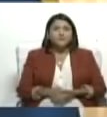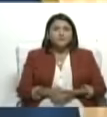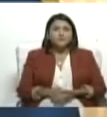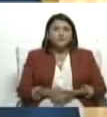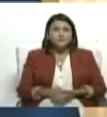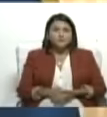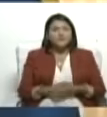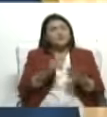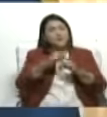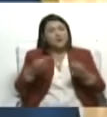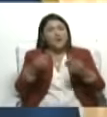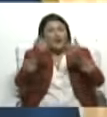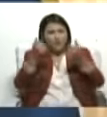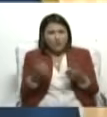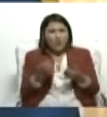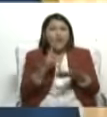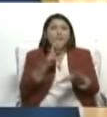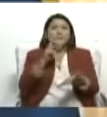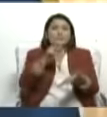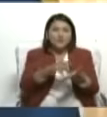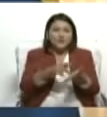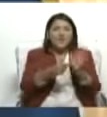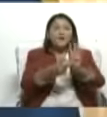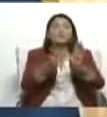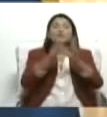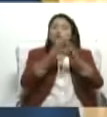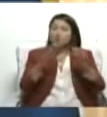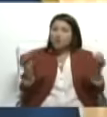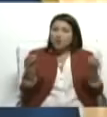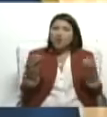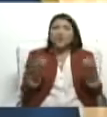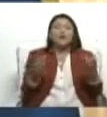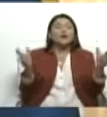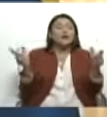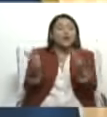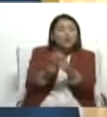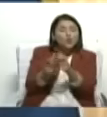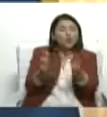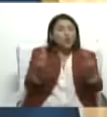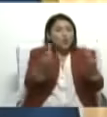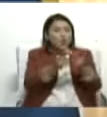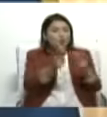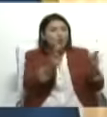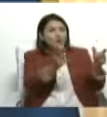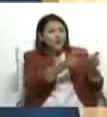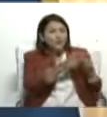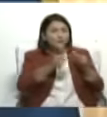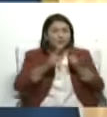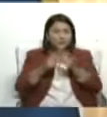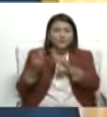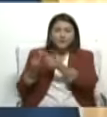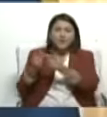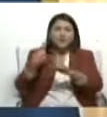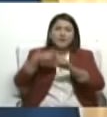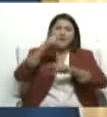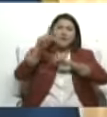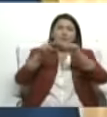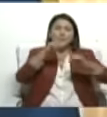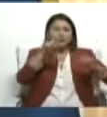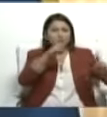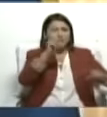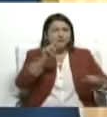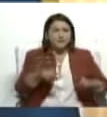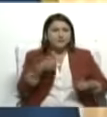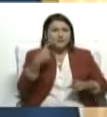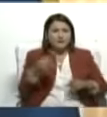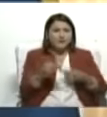momento estamos participando en todas y cada una de las reuniones, las coordinaciones que se hacen y las consultas que se hacen en este